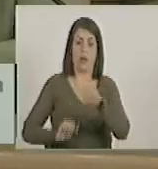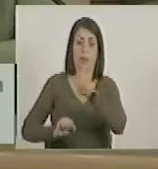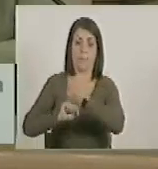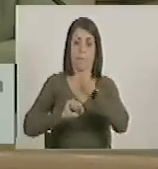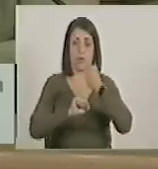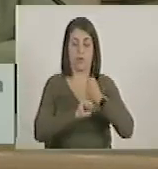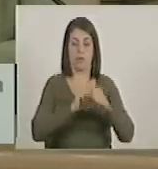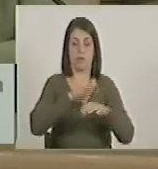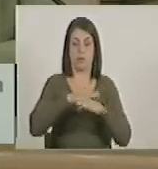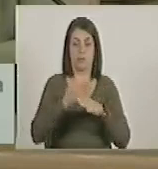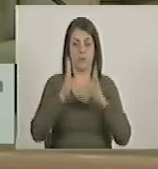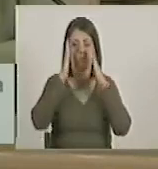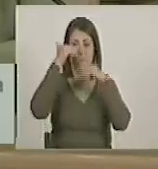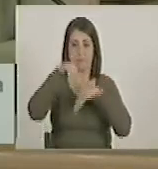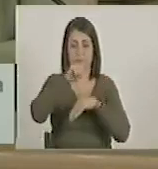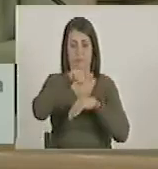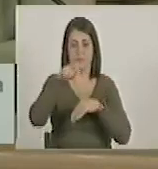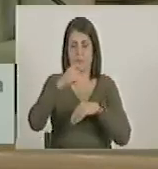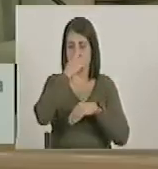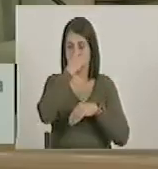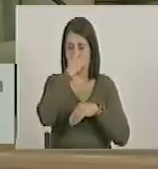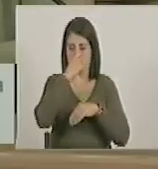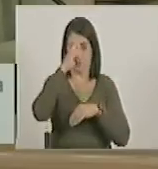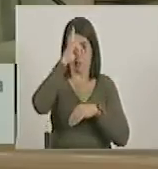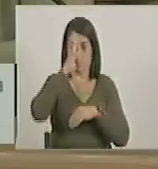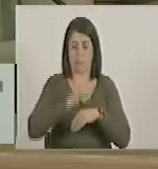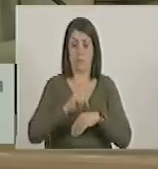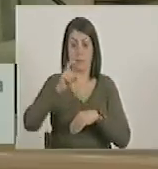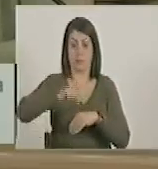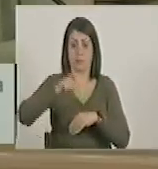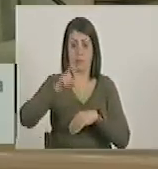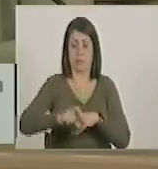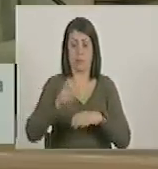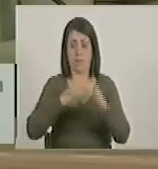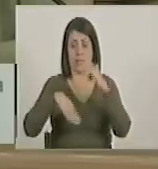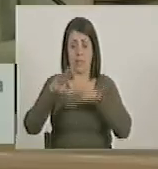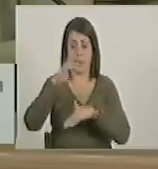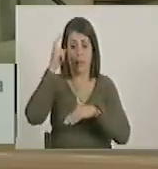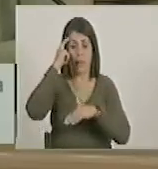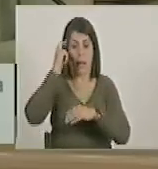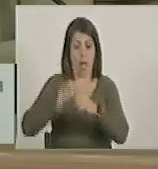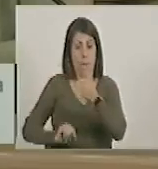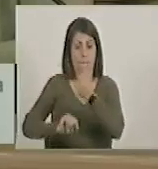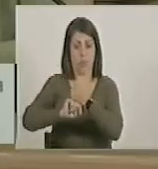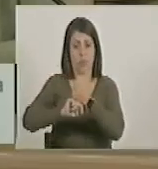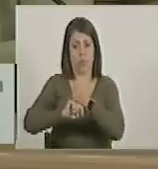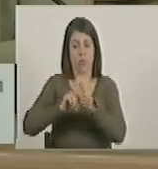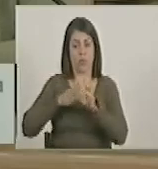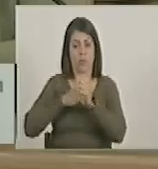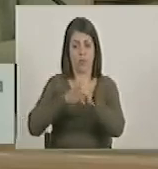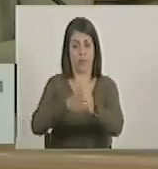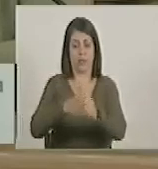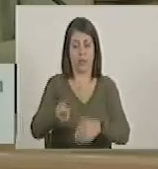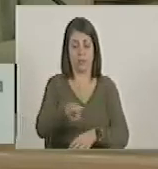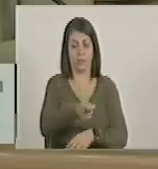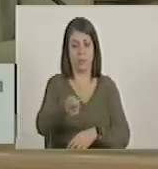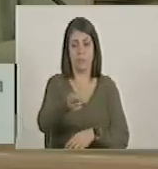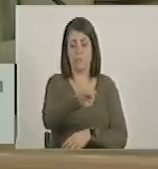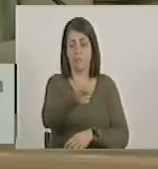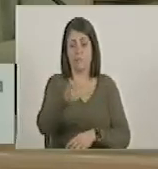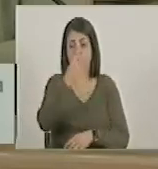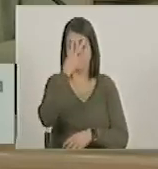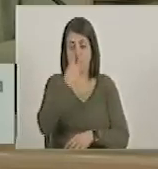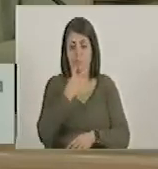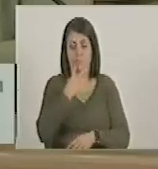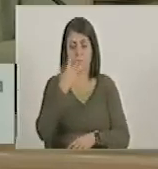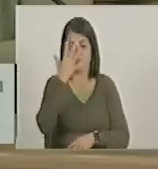apoyo para la atención a personas con discapacidad con necesidades altas de apoyo, guía vidente para personas con